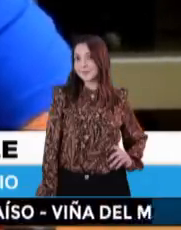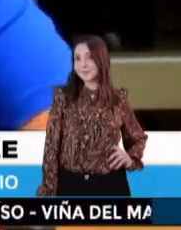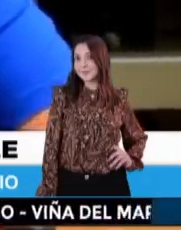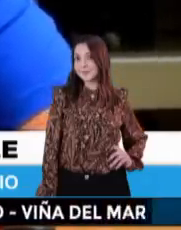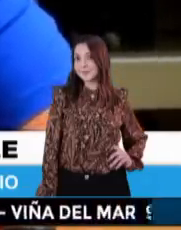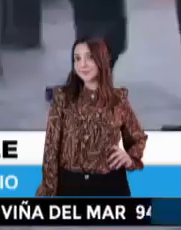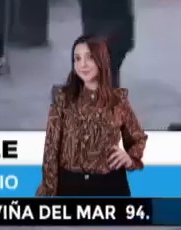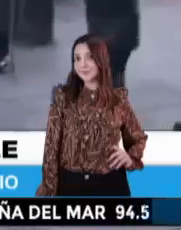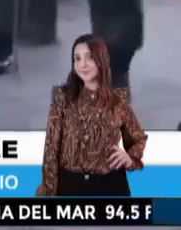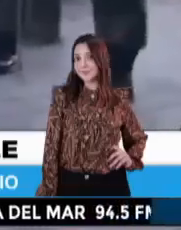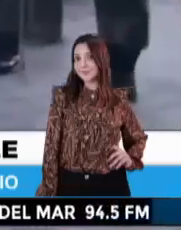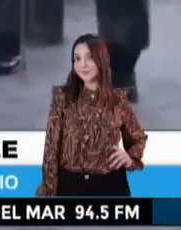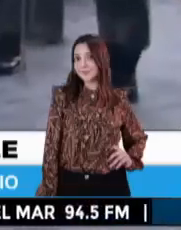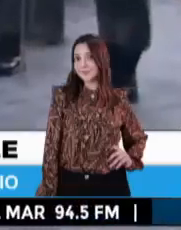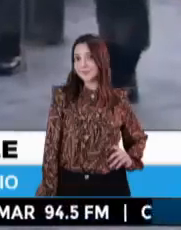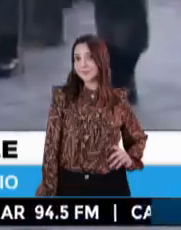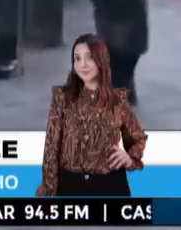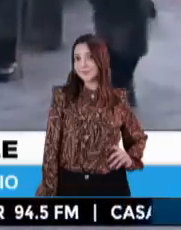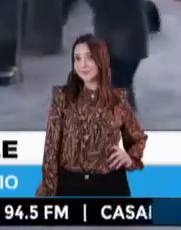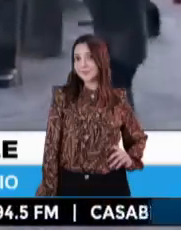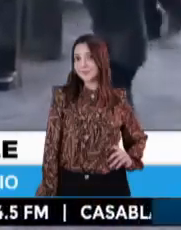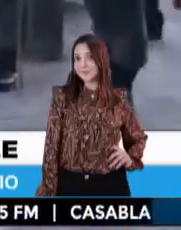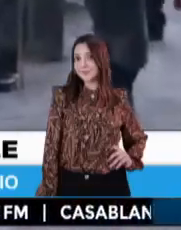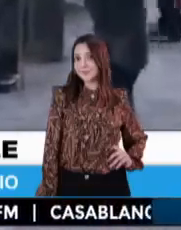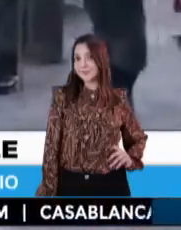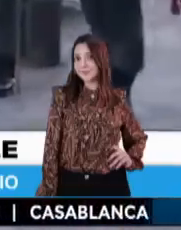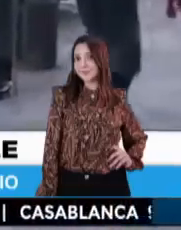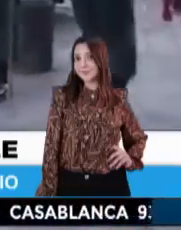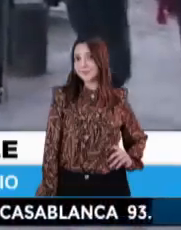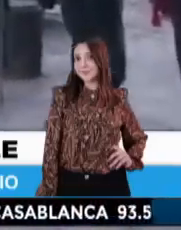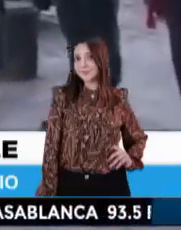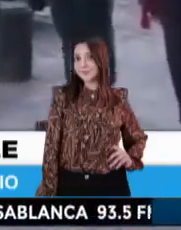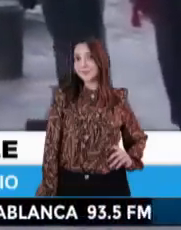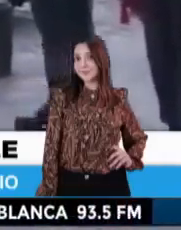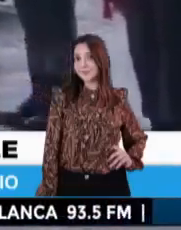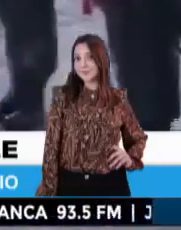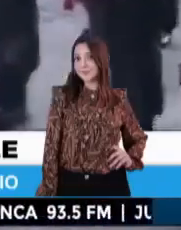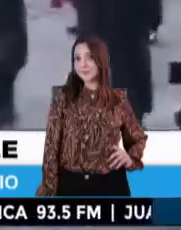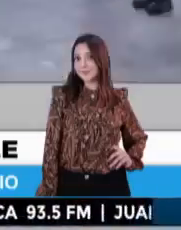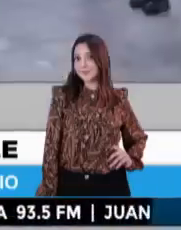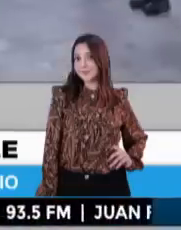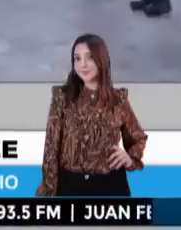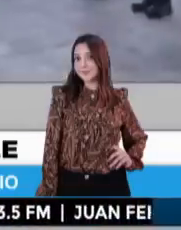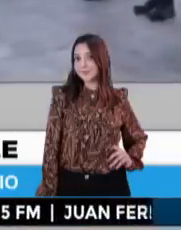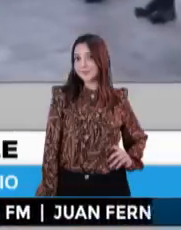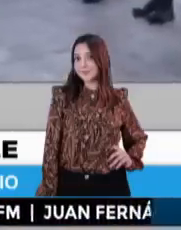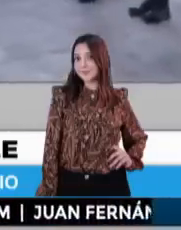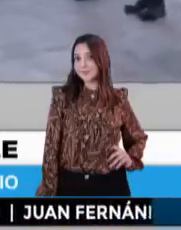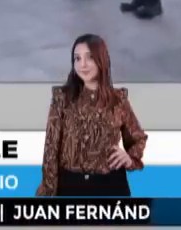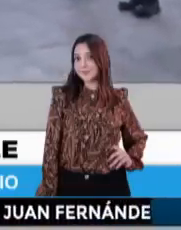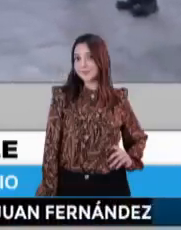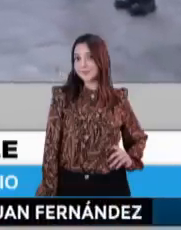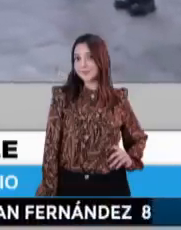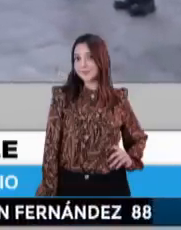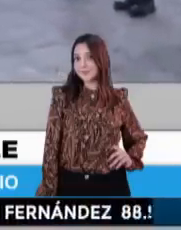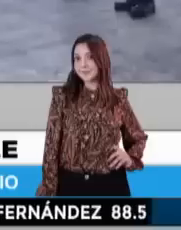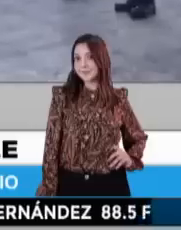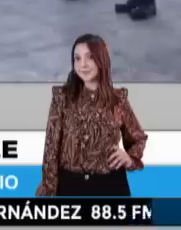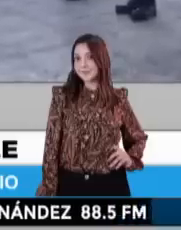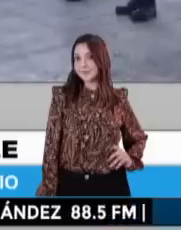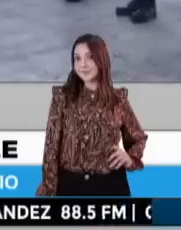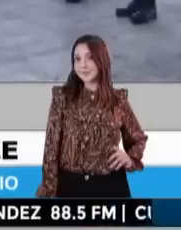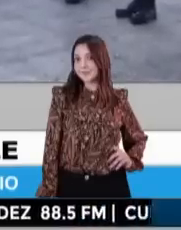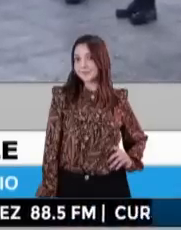yo entiendo, obviamente son parte de la investigación y todavía no se puede saber, pero son cosas bastante raras respecto del manejo de los correos